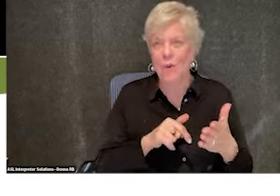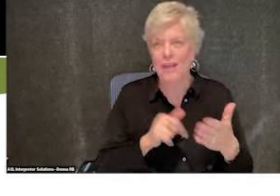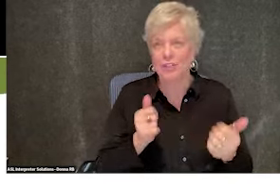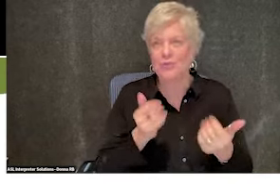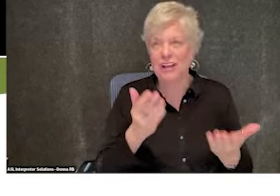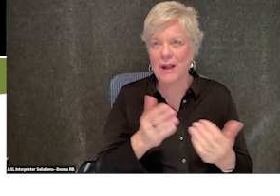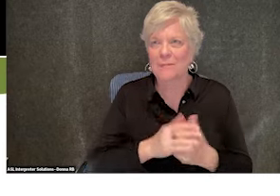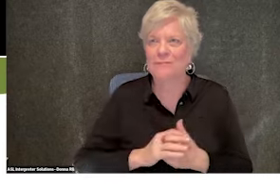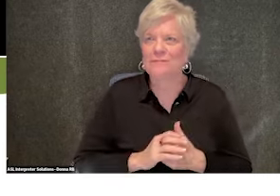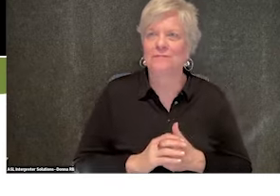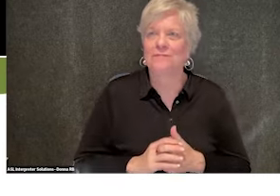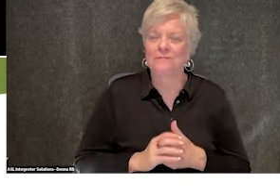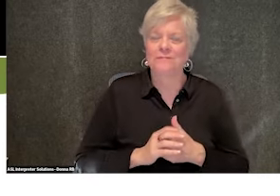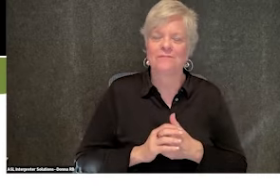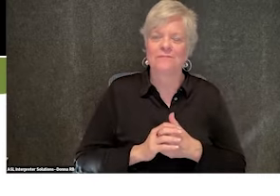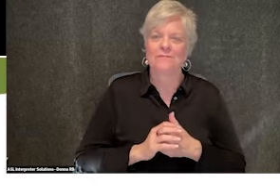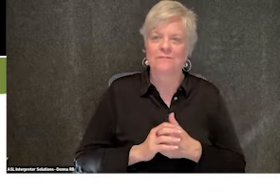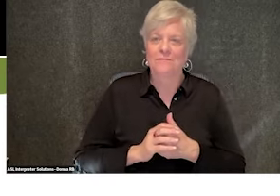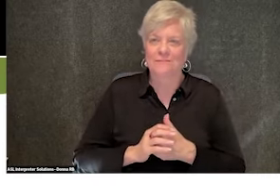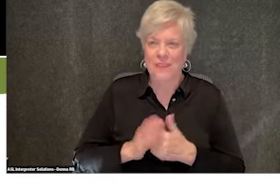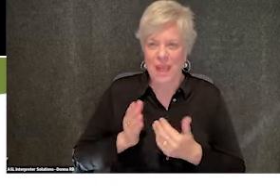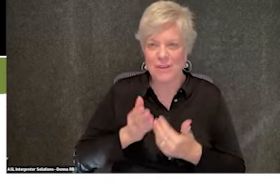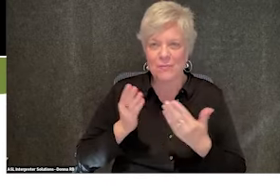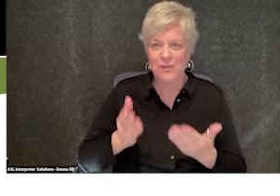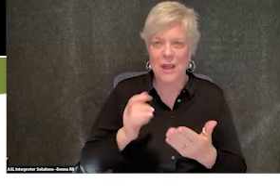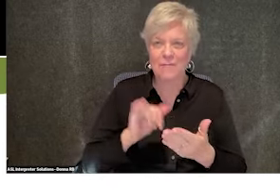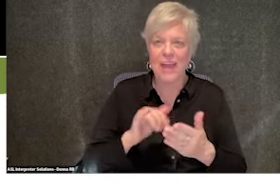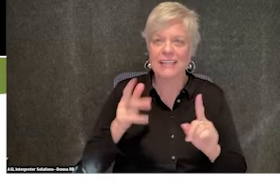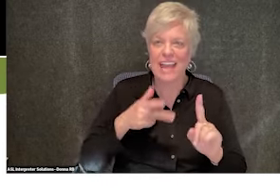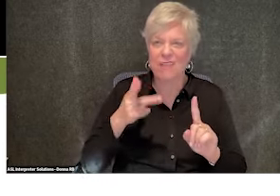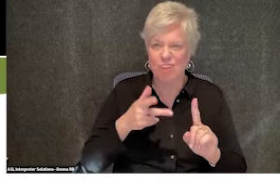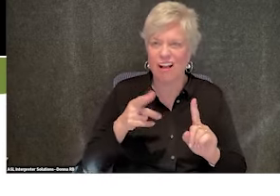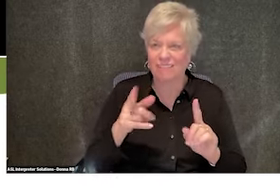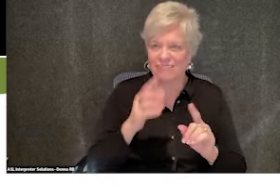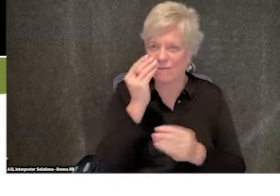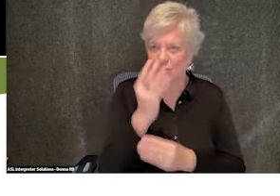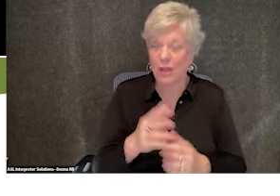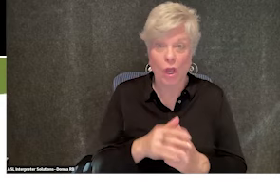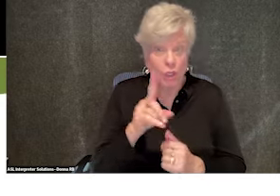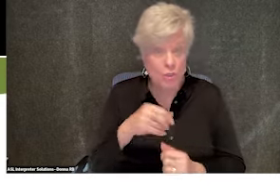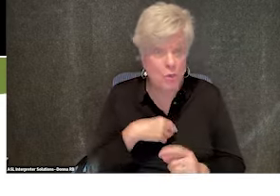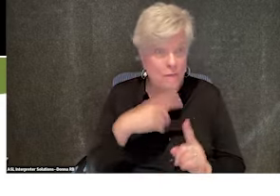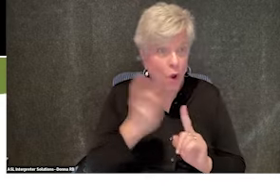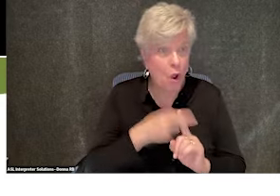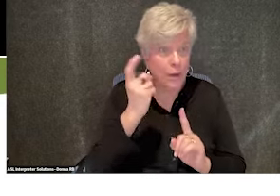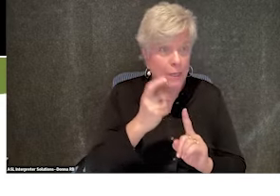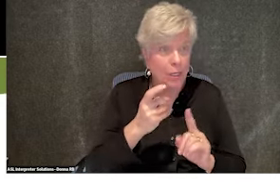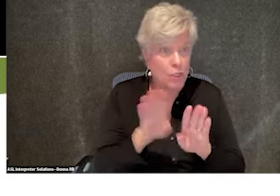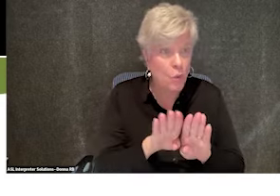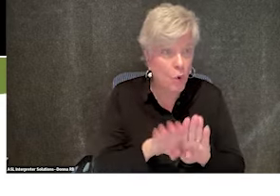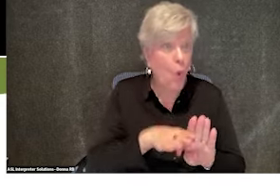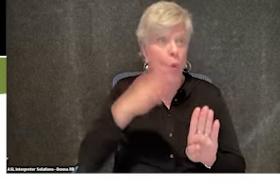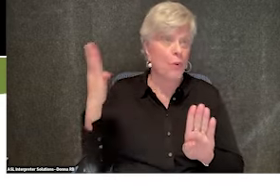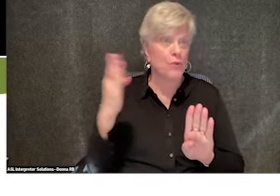puertas. Sí, tengo las cosas que abren automáticamente las puertas en mi casa y fuera de mi